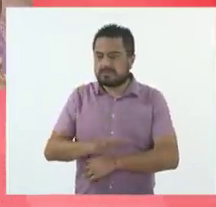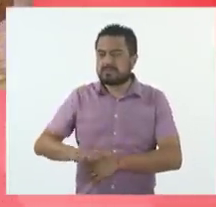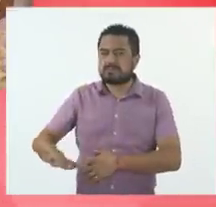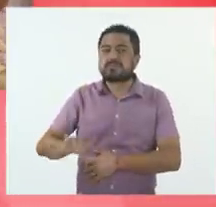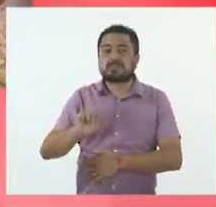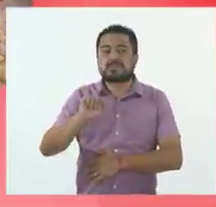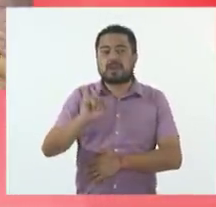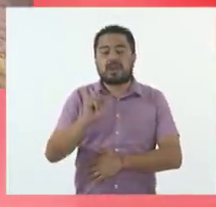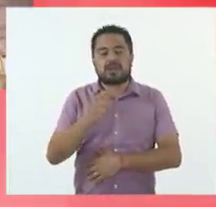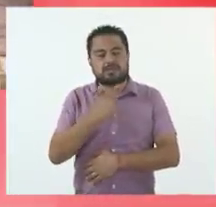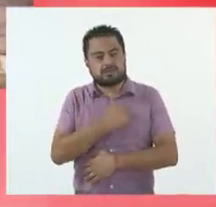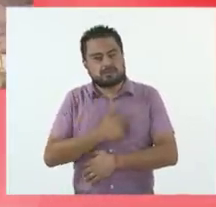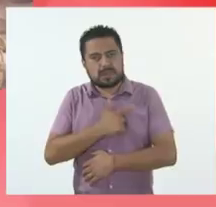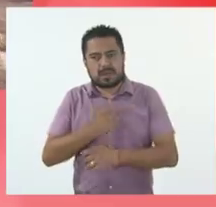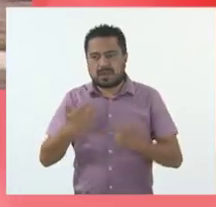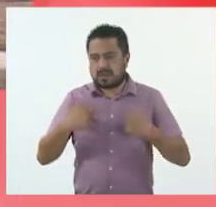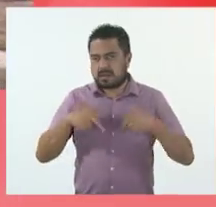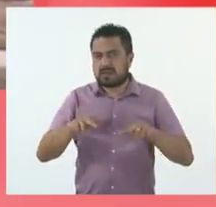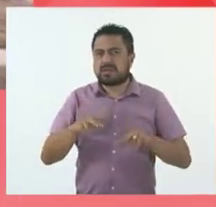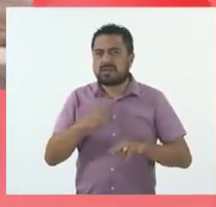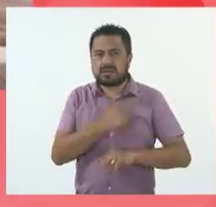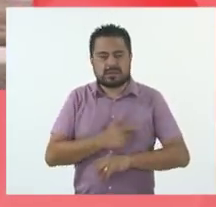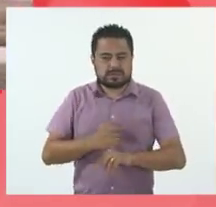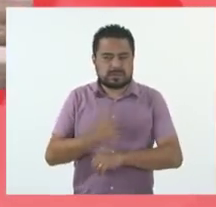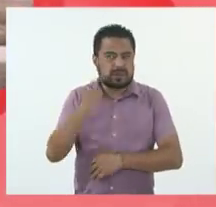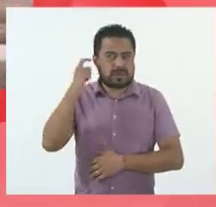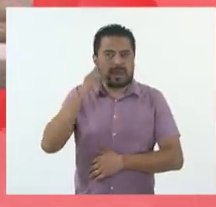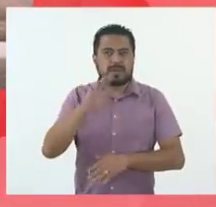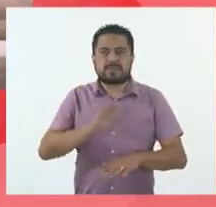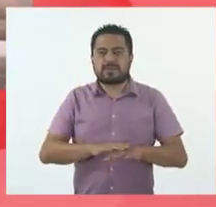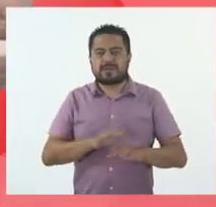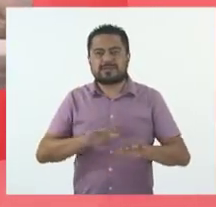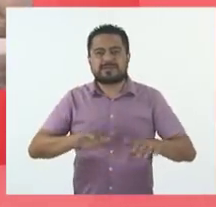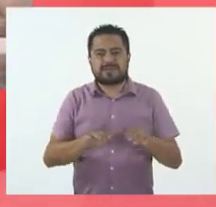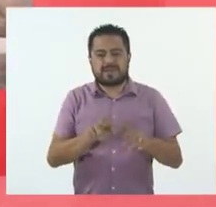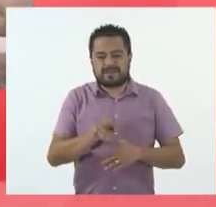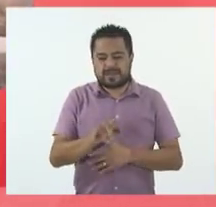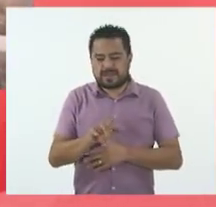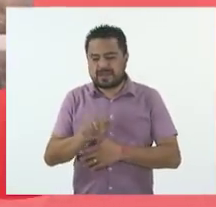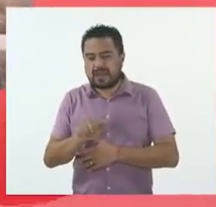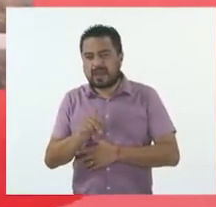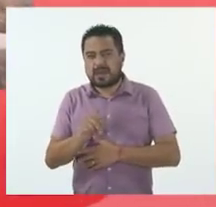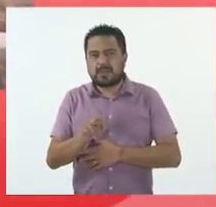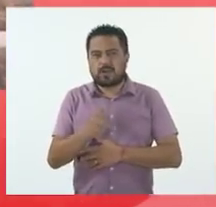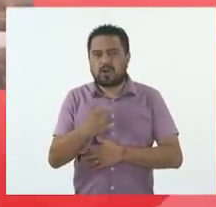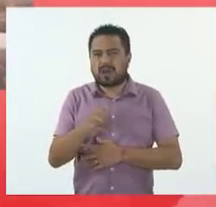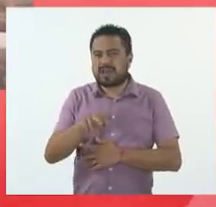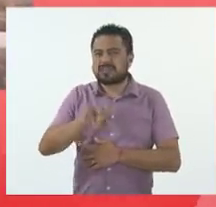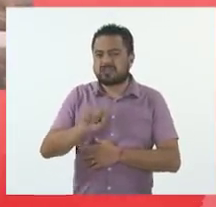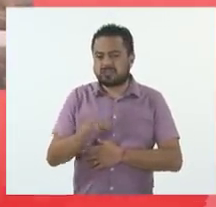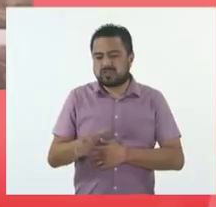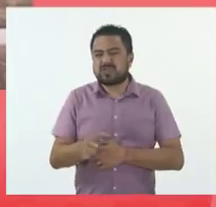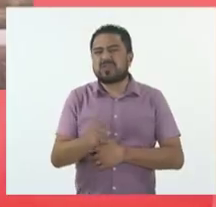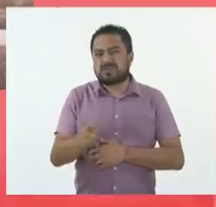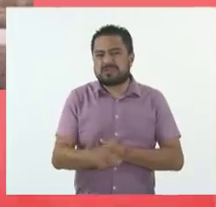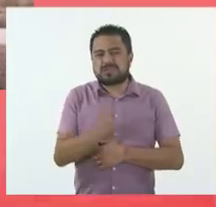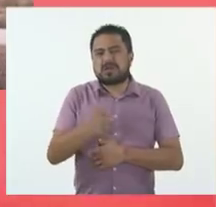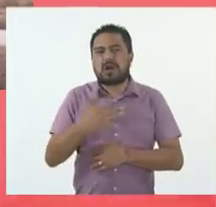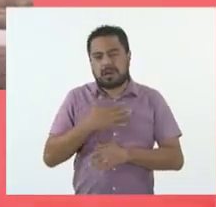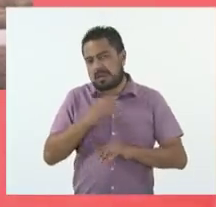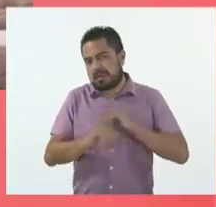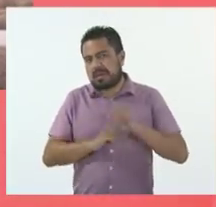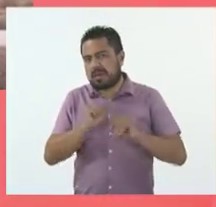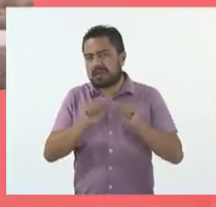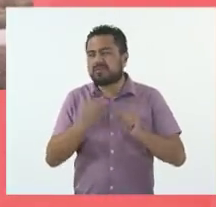da gusto representar al estado de Querétaro, principalmente a Villa Progreso con nuestras artesanías. Muchas gracias, Aurelia. Pues a